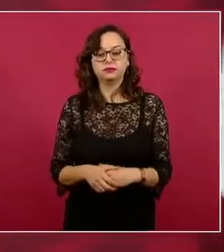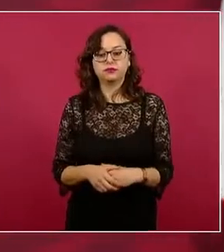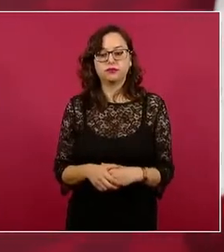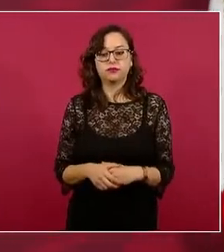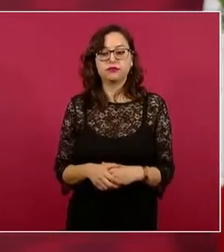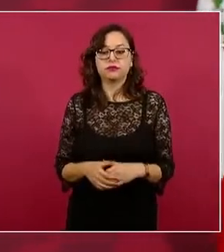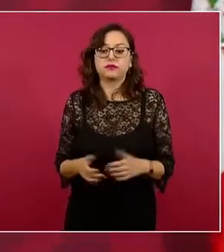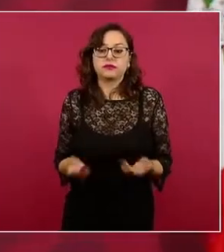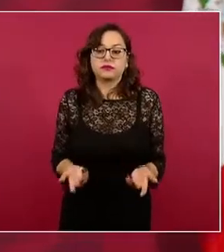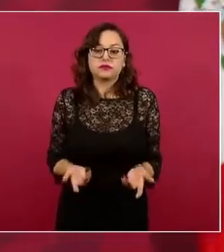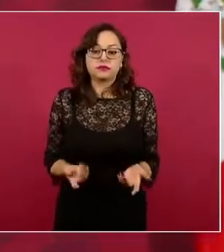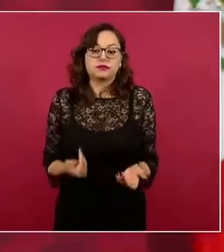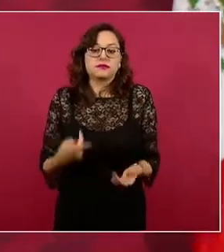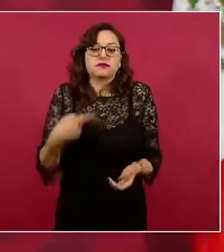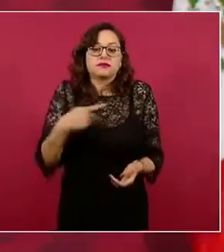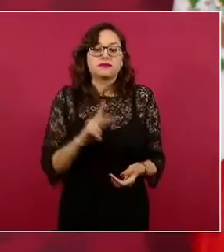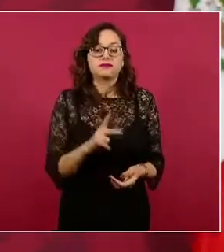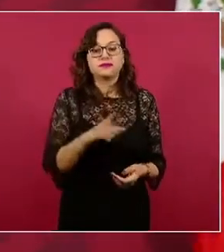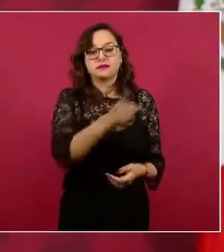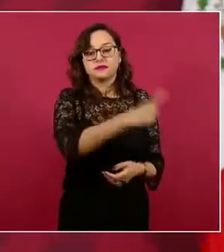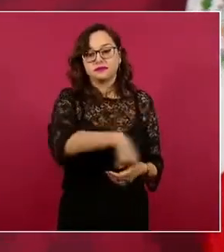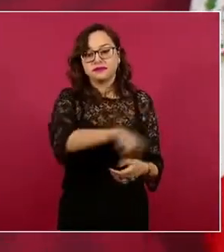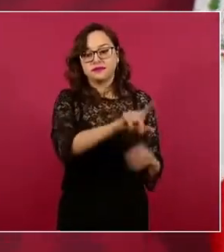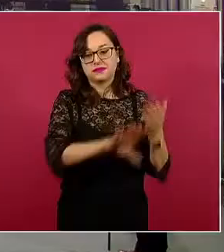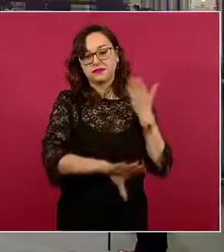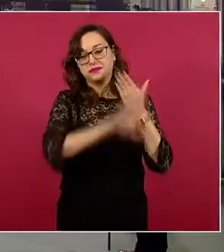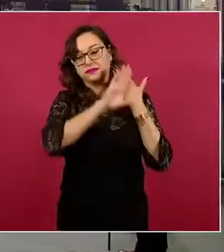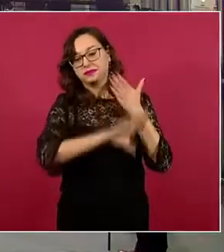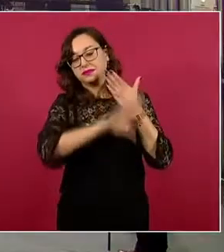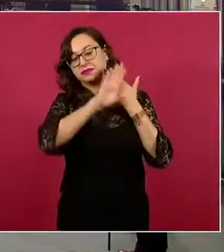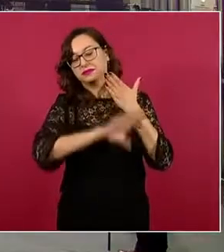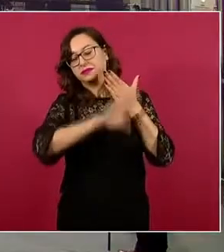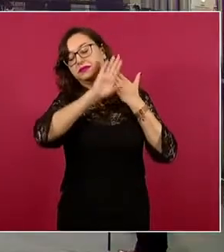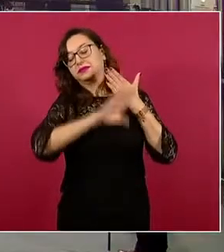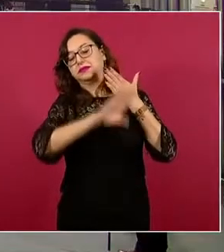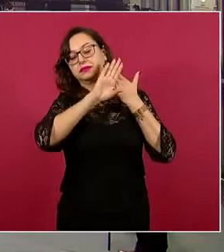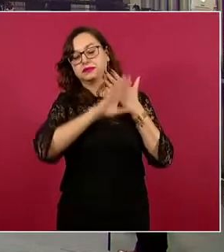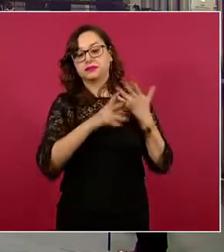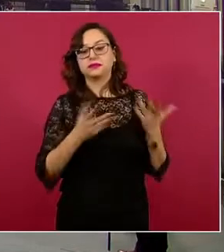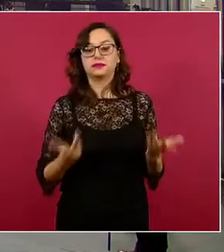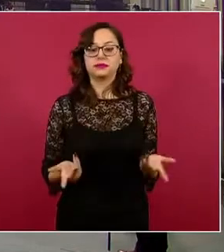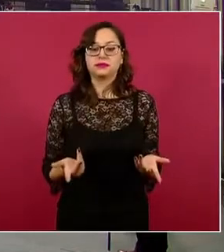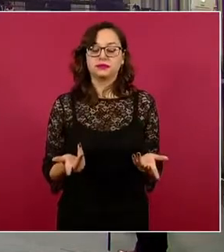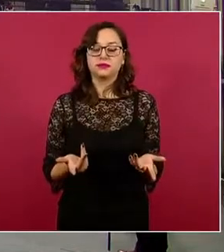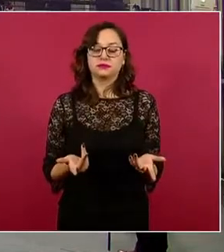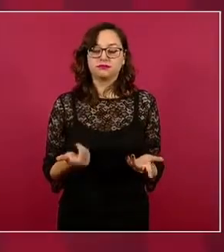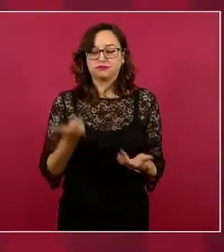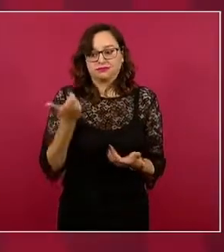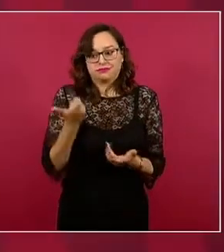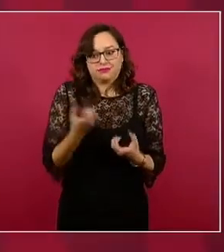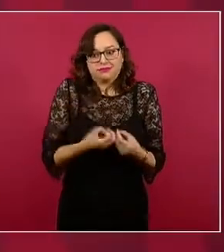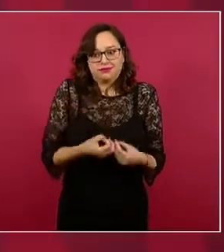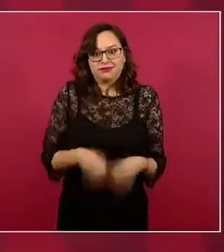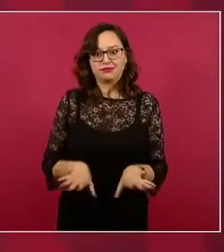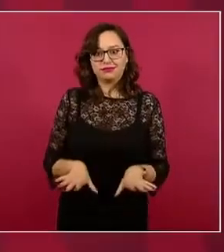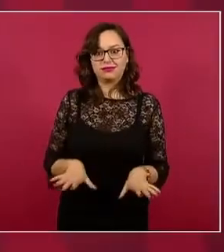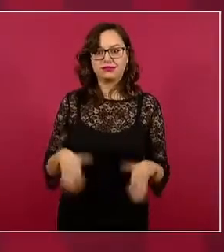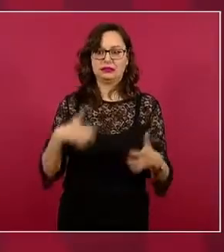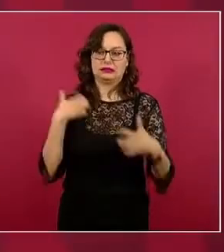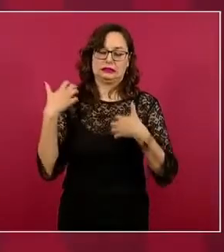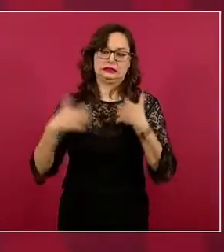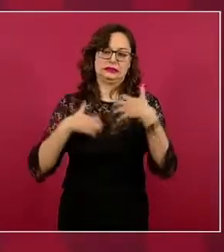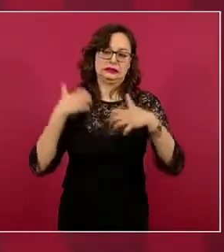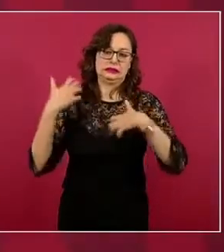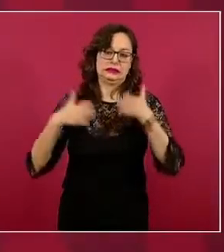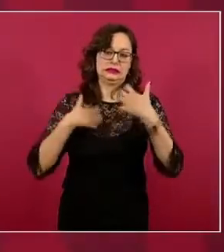los opositores nuestros, pues, que eran los que impulsaban esto, sí, se inconformaron. Bueno,